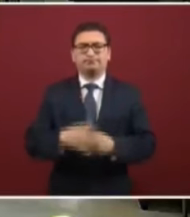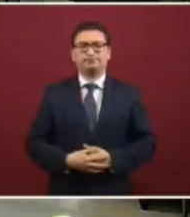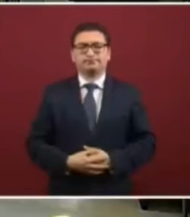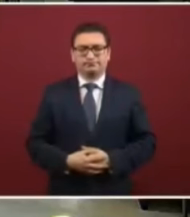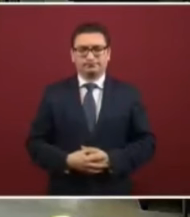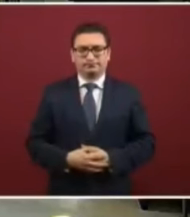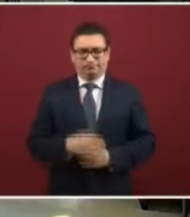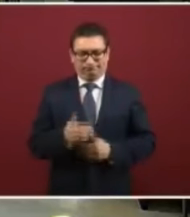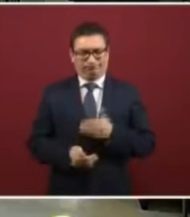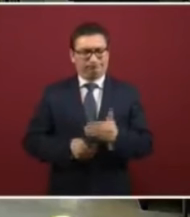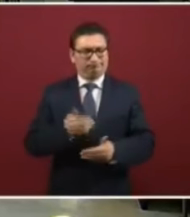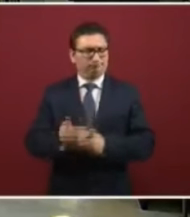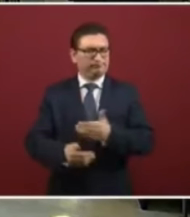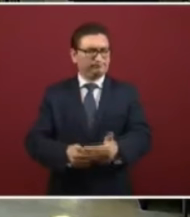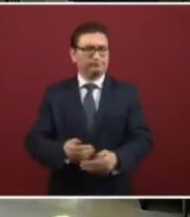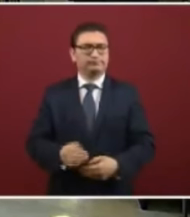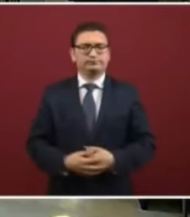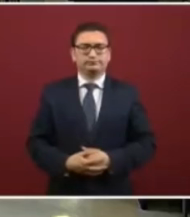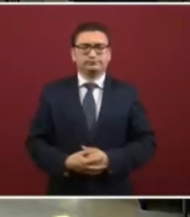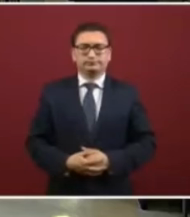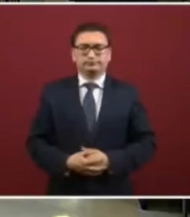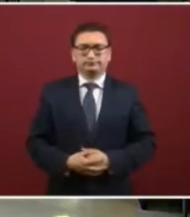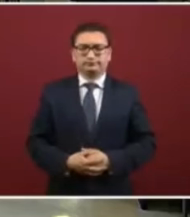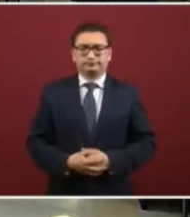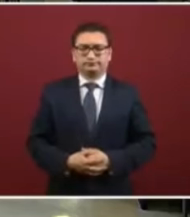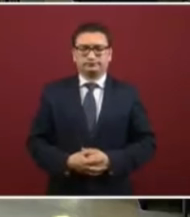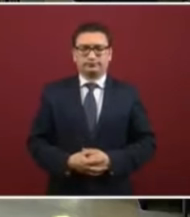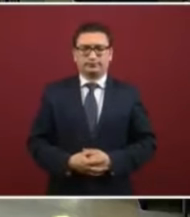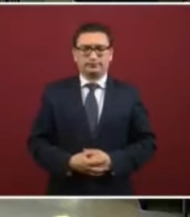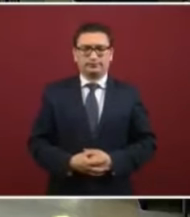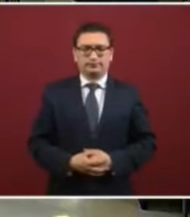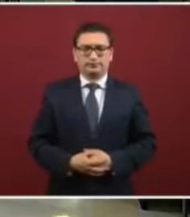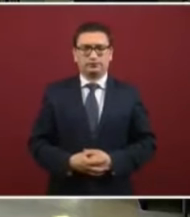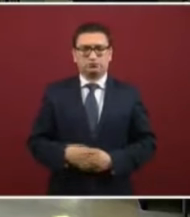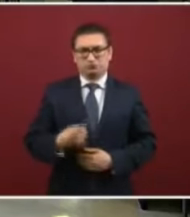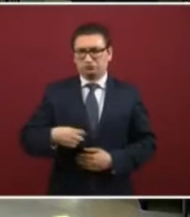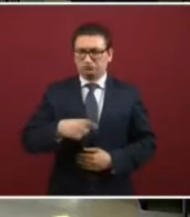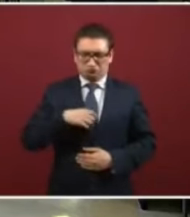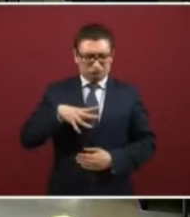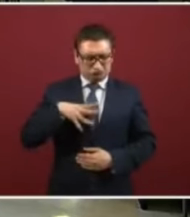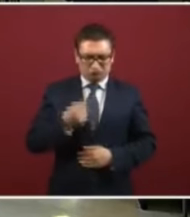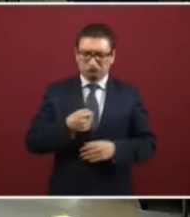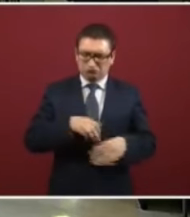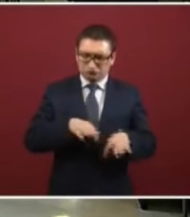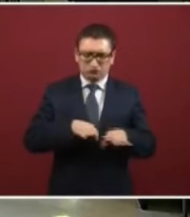de avance. Estamos trabajando en todo.